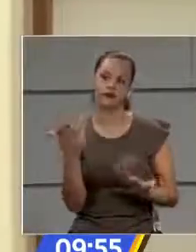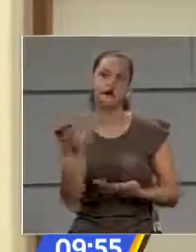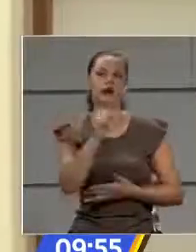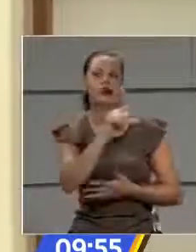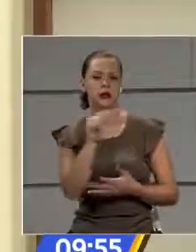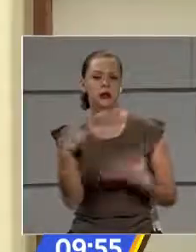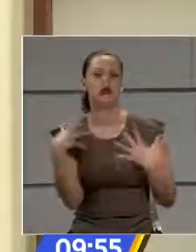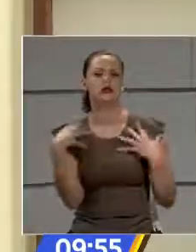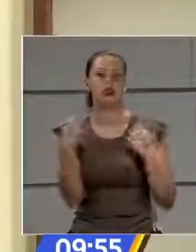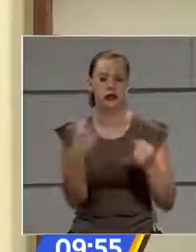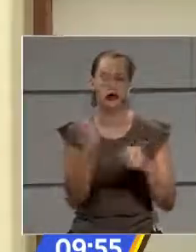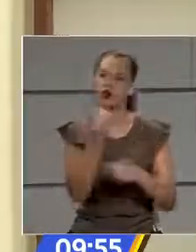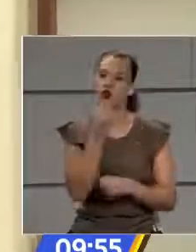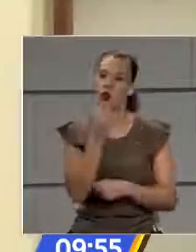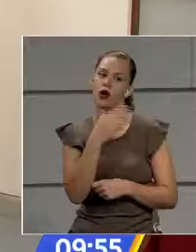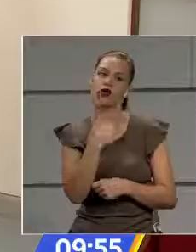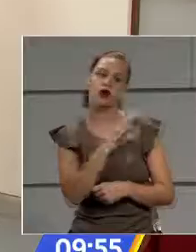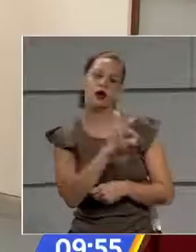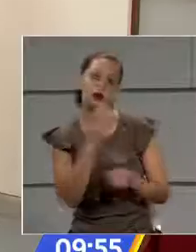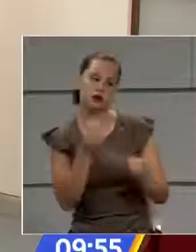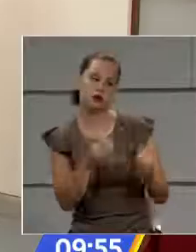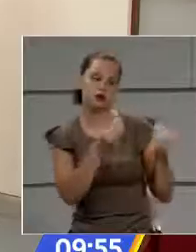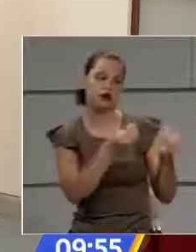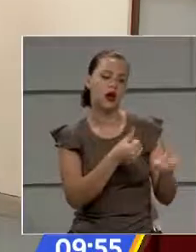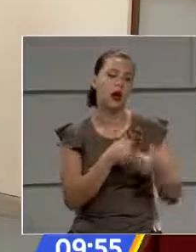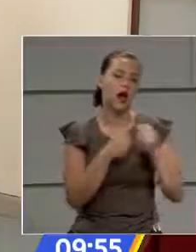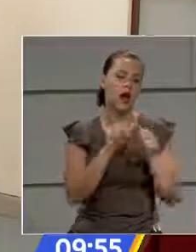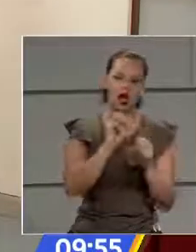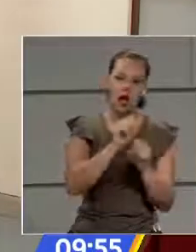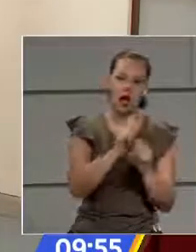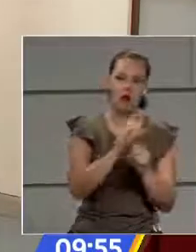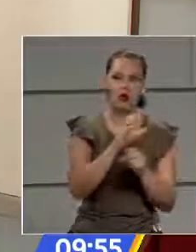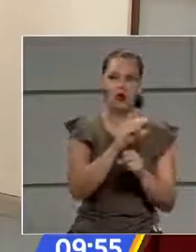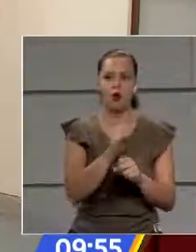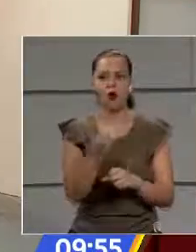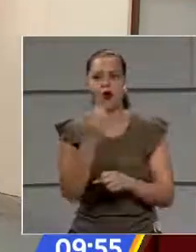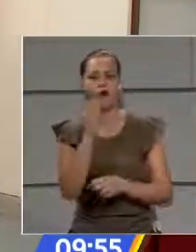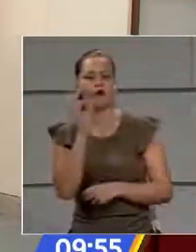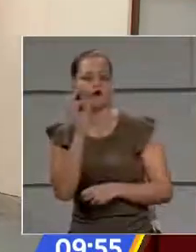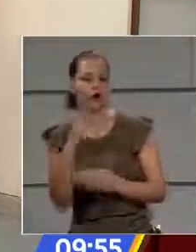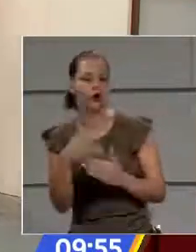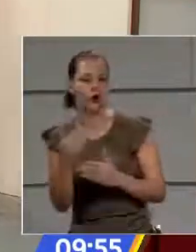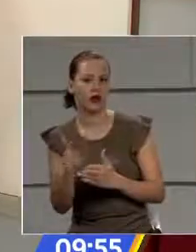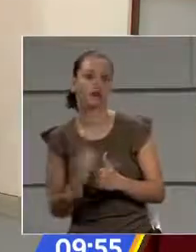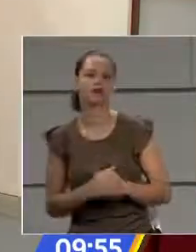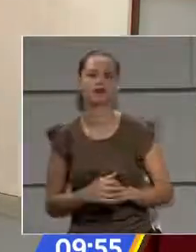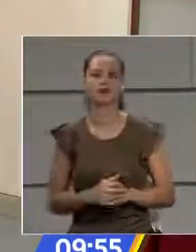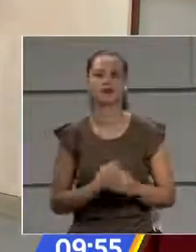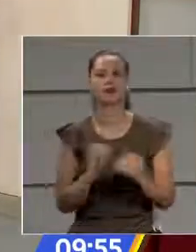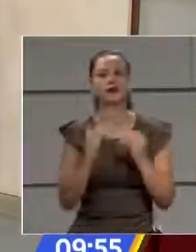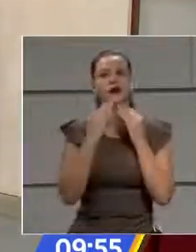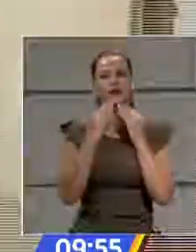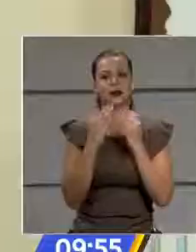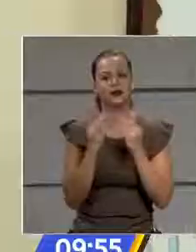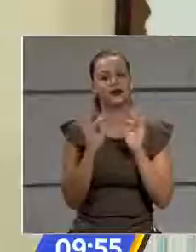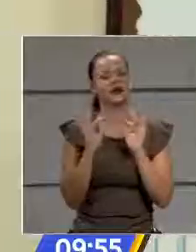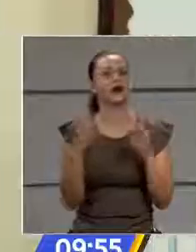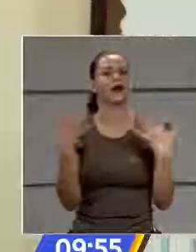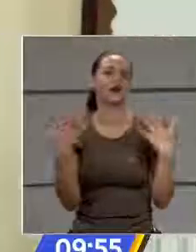Salud y nutrición. Entonces le invito. Que tome agüita. Ay, muchas gracias. Y nos comamos una fruta ahora, dentro ay, de un rato. Gracias. Muy bien. Ay, qué